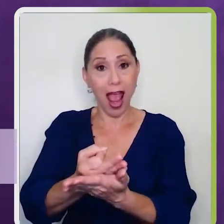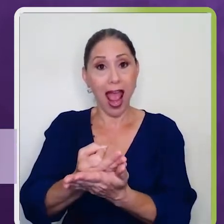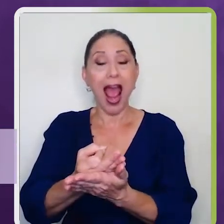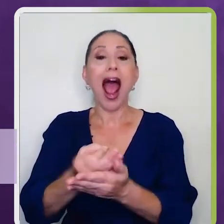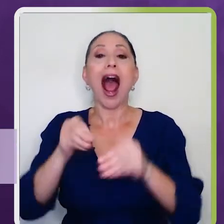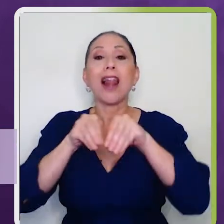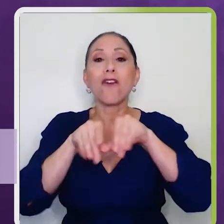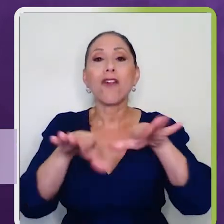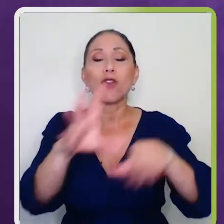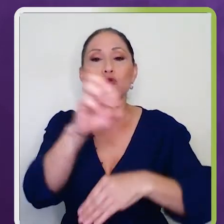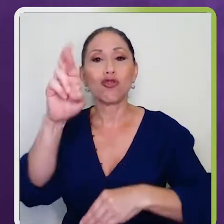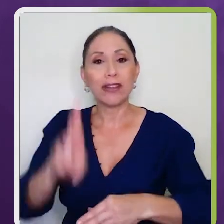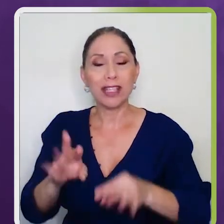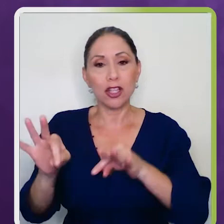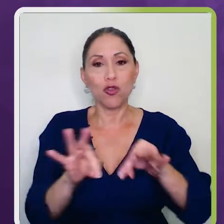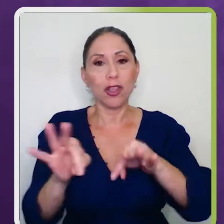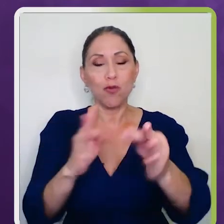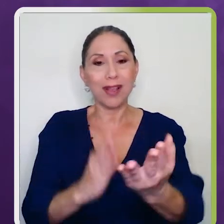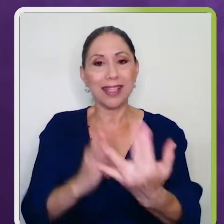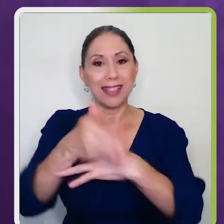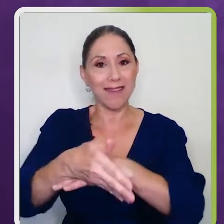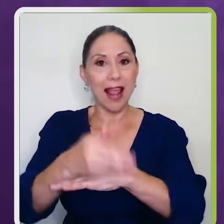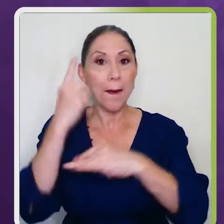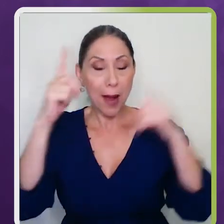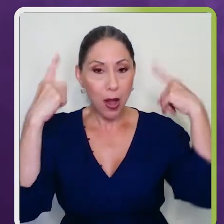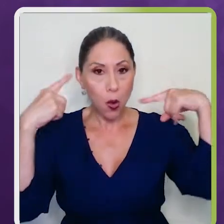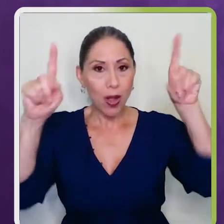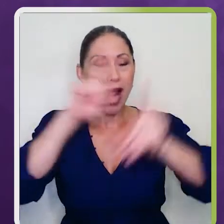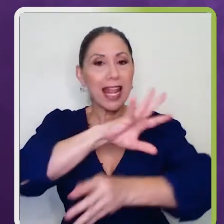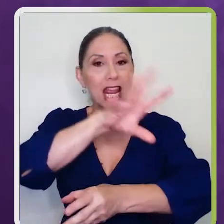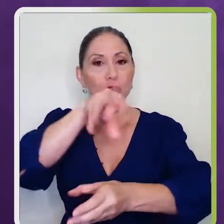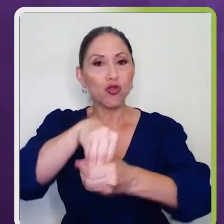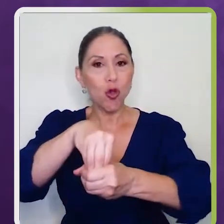Turismo Accesible para que se dé esta inclusión para